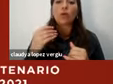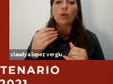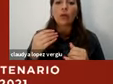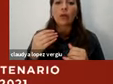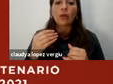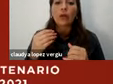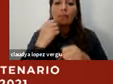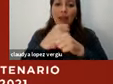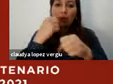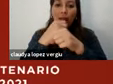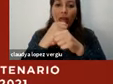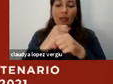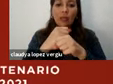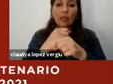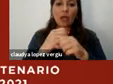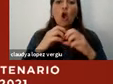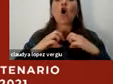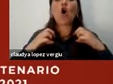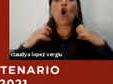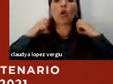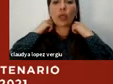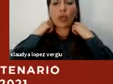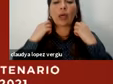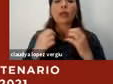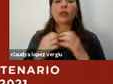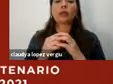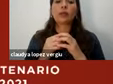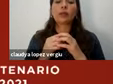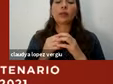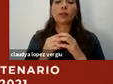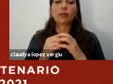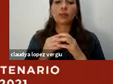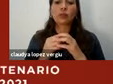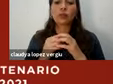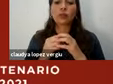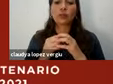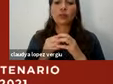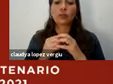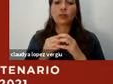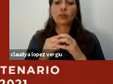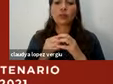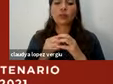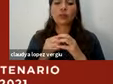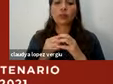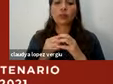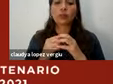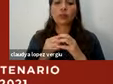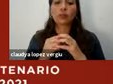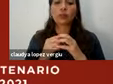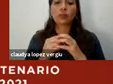implementar, trabajar, ¿no?, lo que es los collares. Como por ejemplo, mayormente hacían los mayores, pero ahora